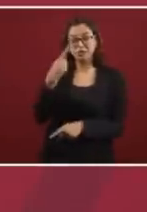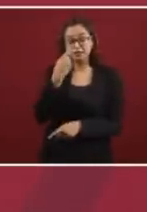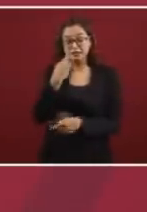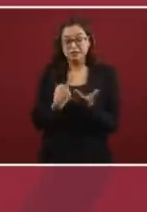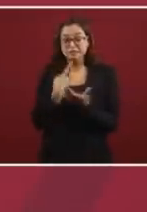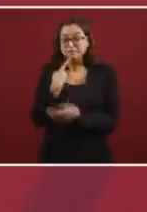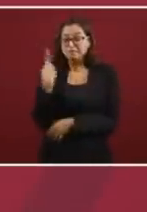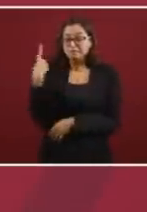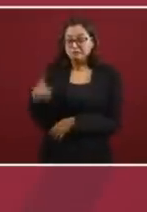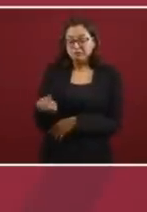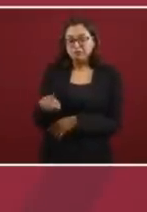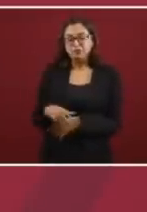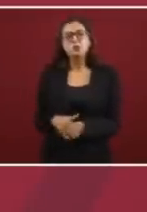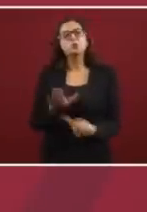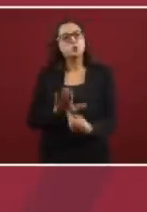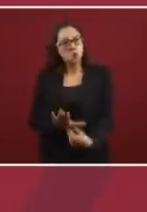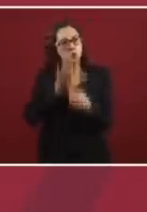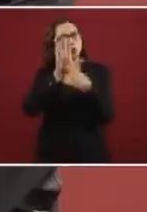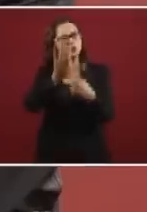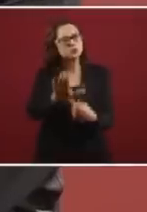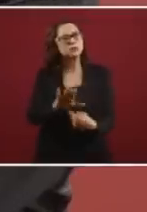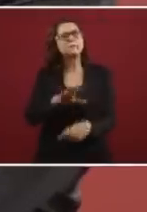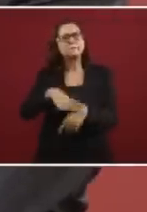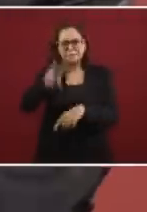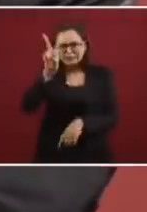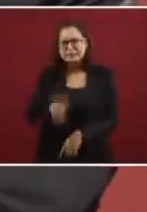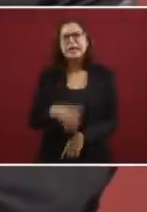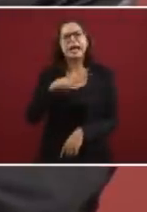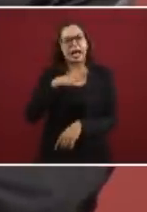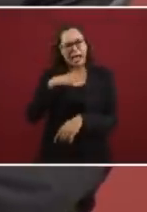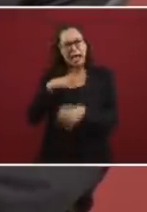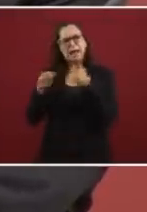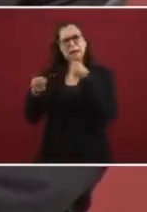puede demostrar que si compro